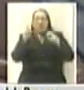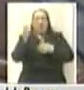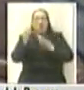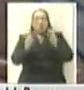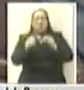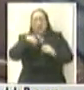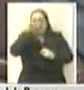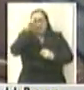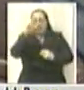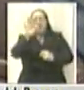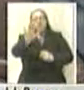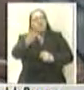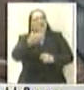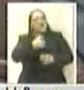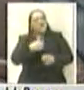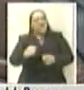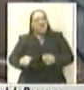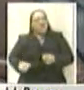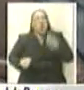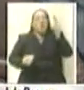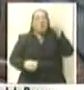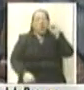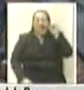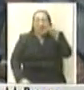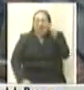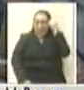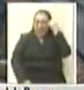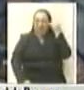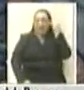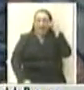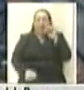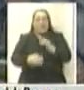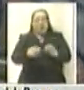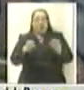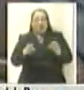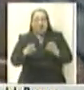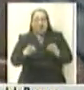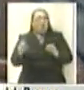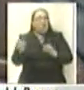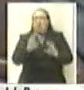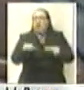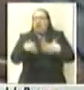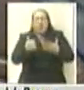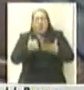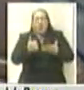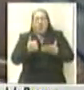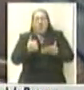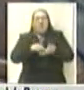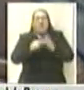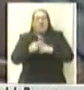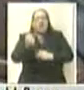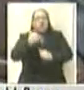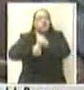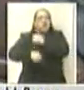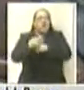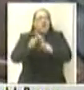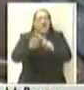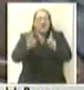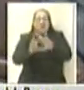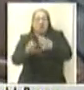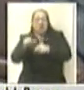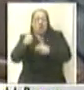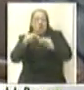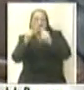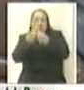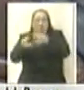del país. Señor, por ese criterio político no se puede sacrificar el carácter idóneo